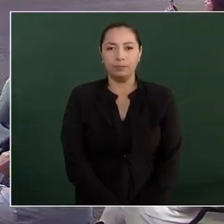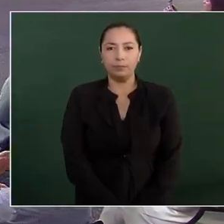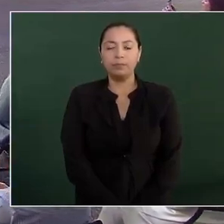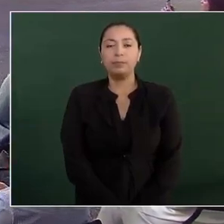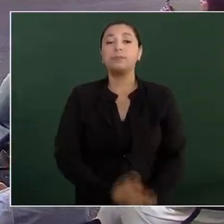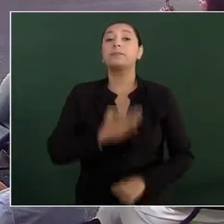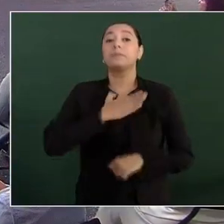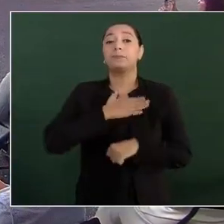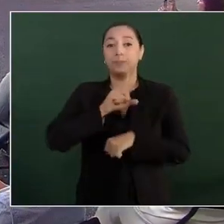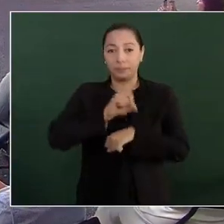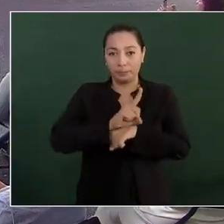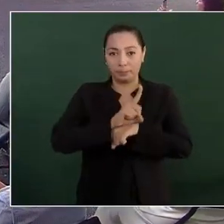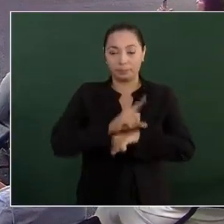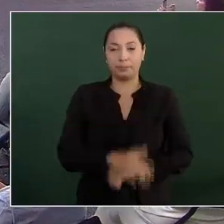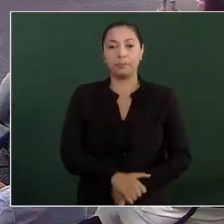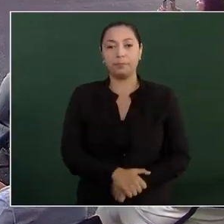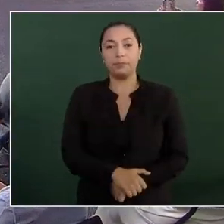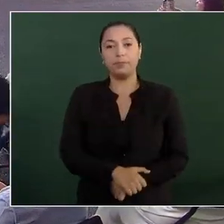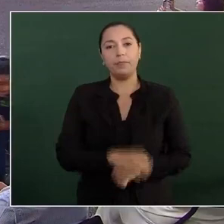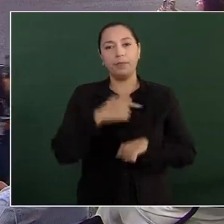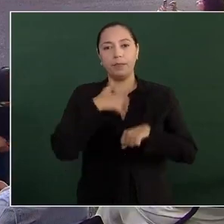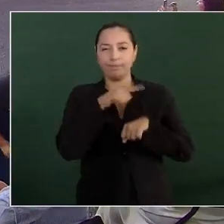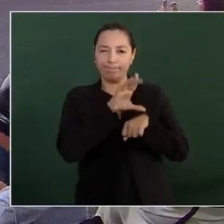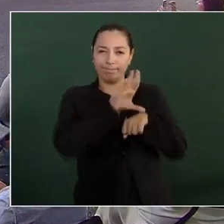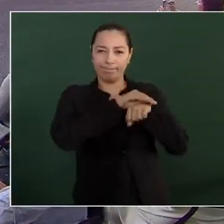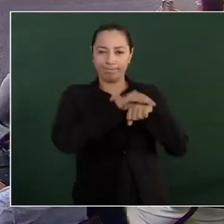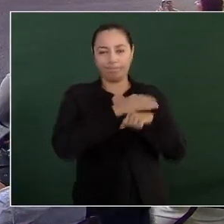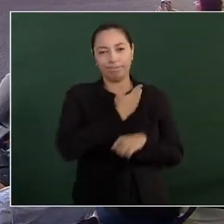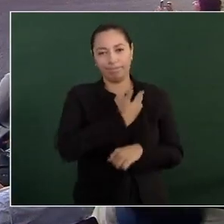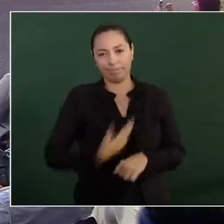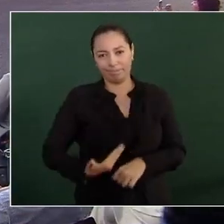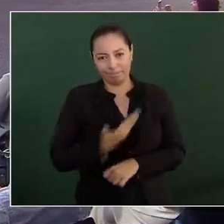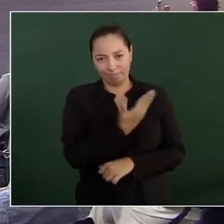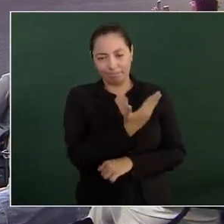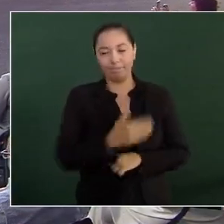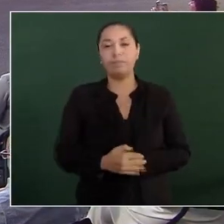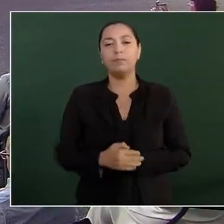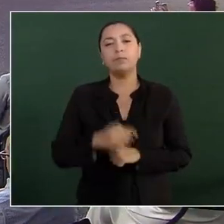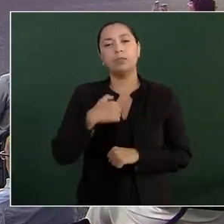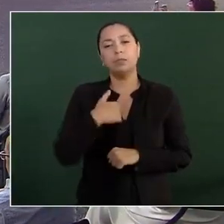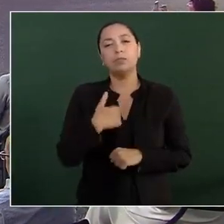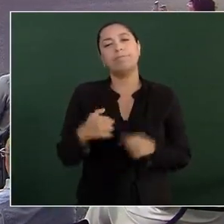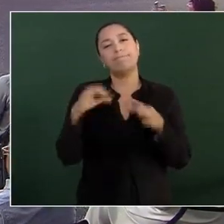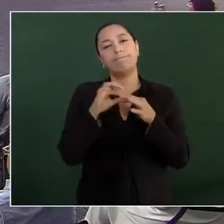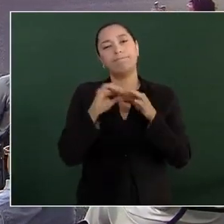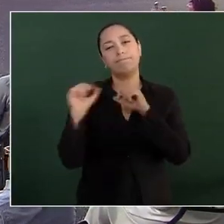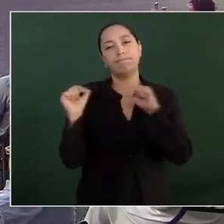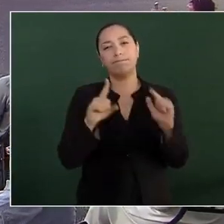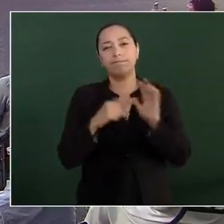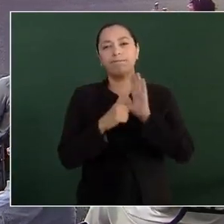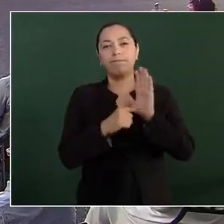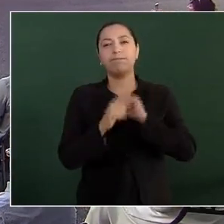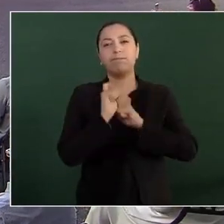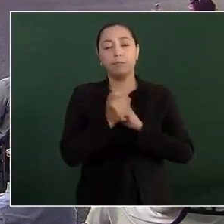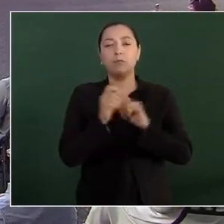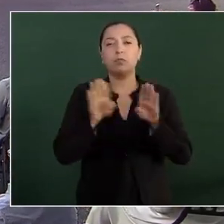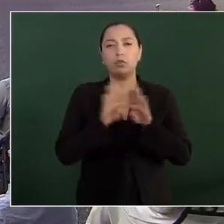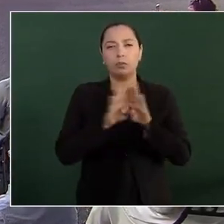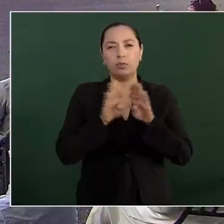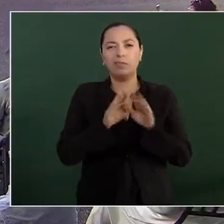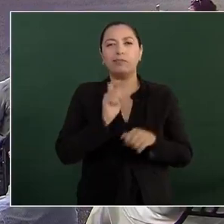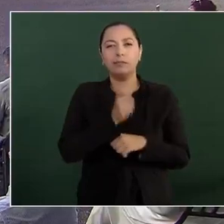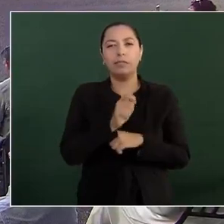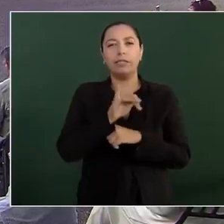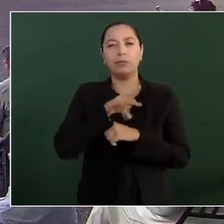Buenos días. Con su permiso, señor presidente, voy a permitir presentar el avance de cero impunidad del 17